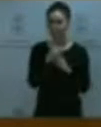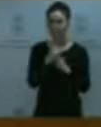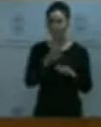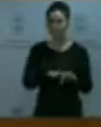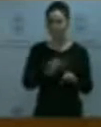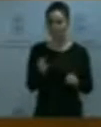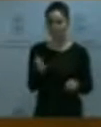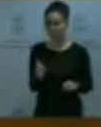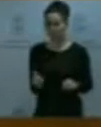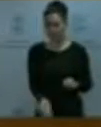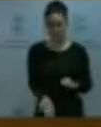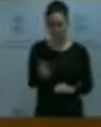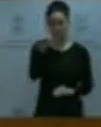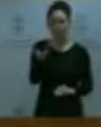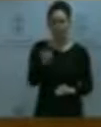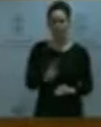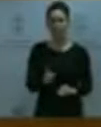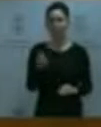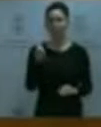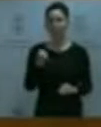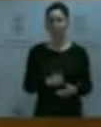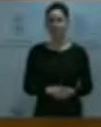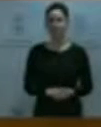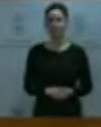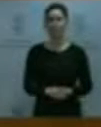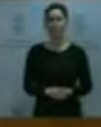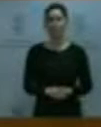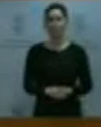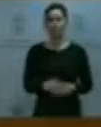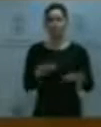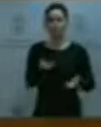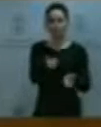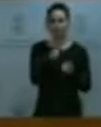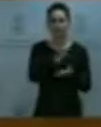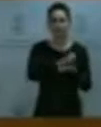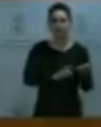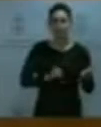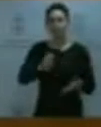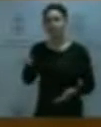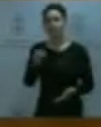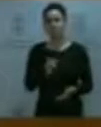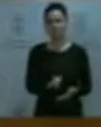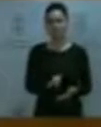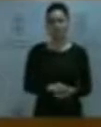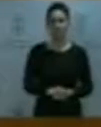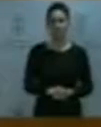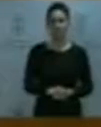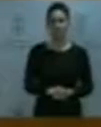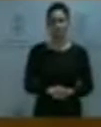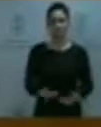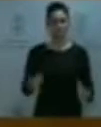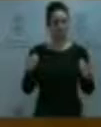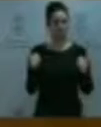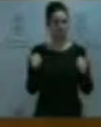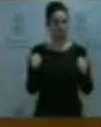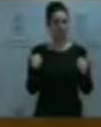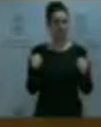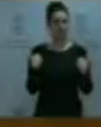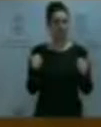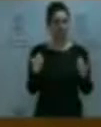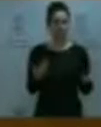energía. Pues hay otro informe que fue encargado por el Instituto de Investigaciones